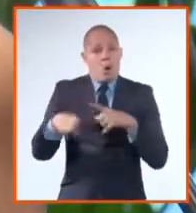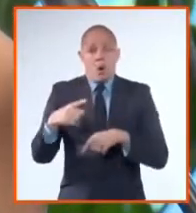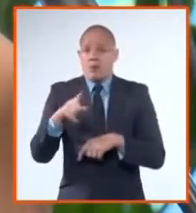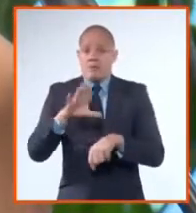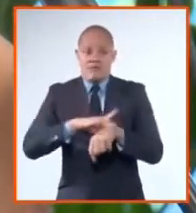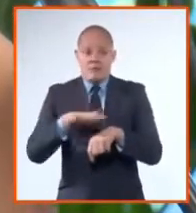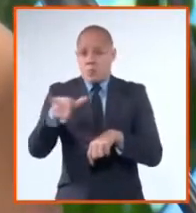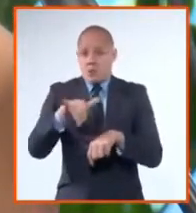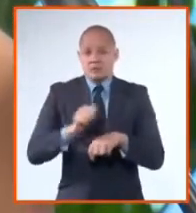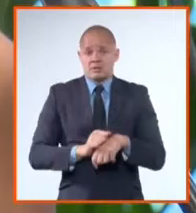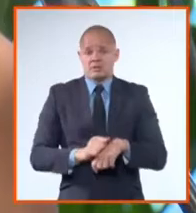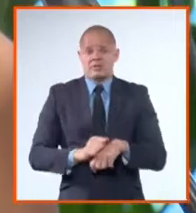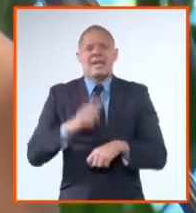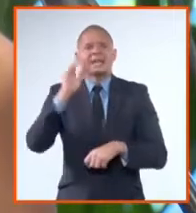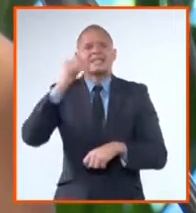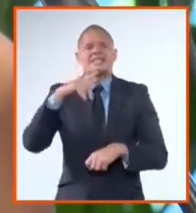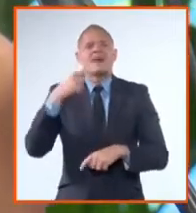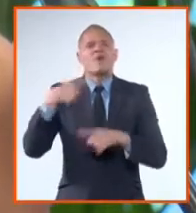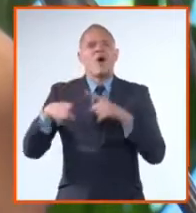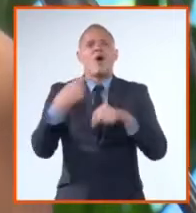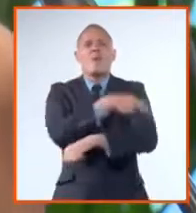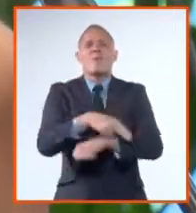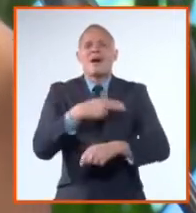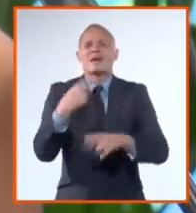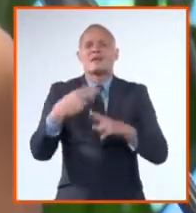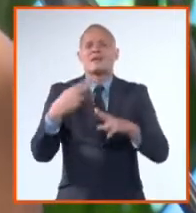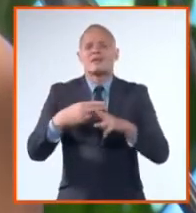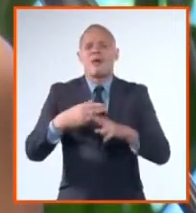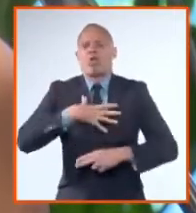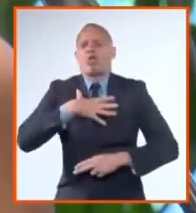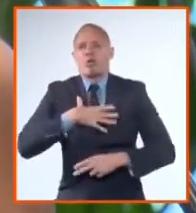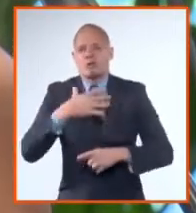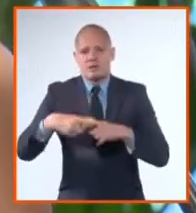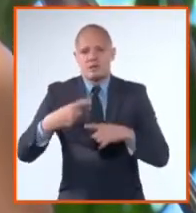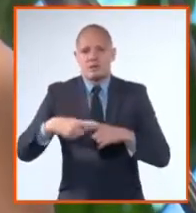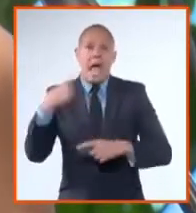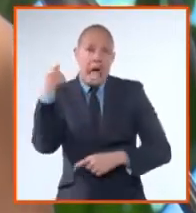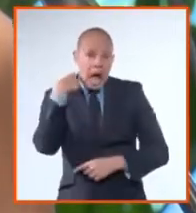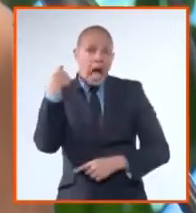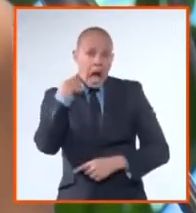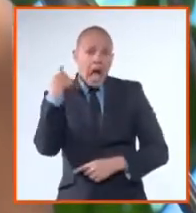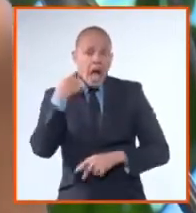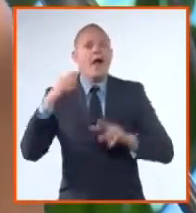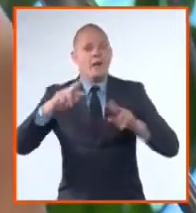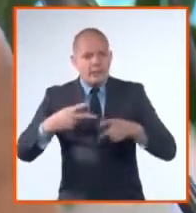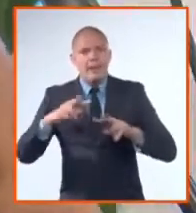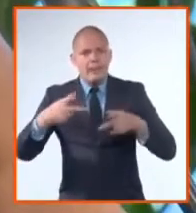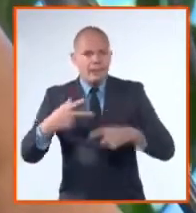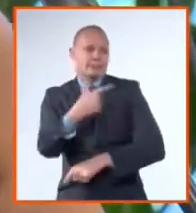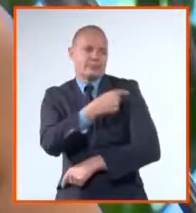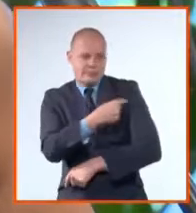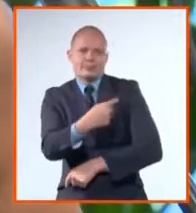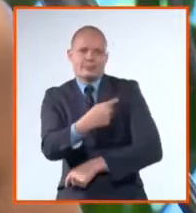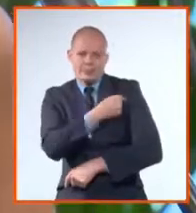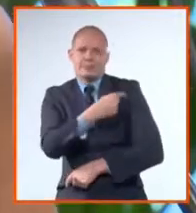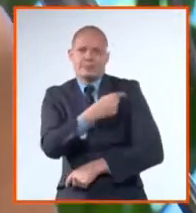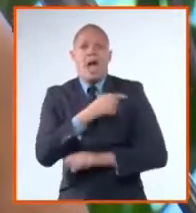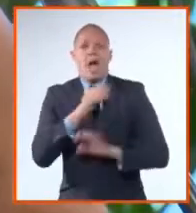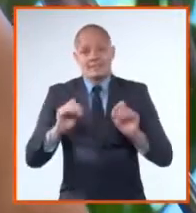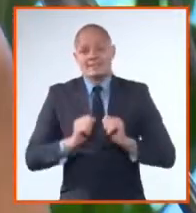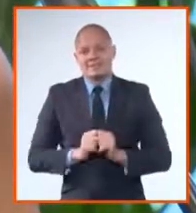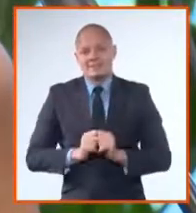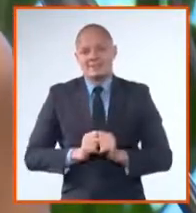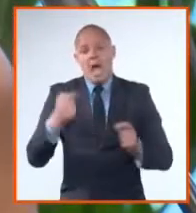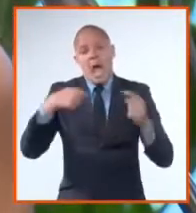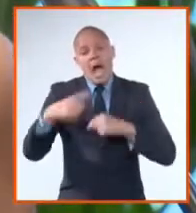que hacer reinmunizaciones anuales de acuerdo a la prevalencia estacionaria de la enfermedad. Por tanto, no se detiene la investigación. También tenemos que ver si conviene más